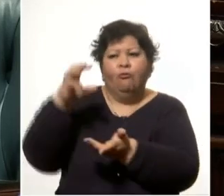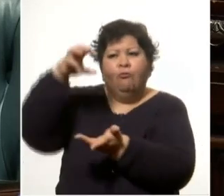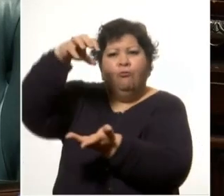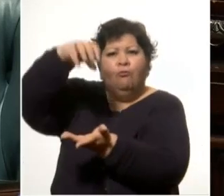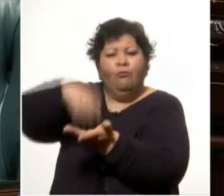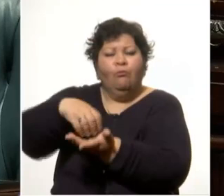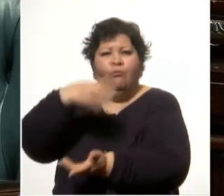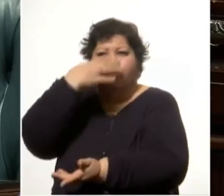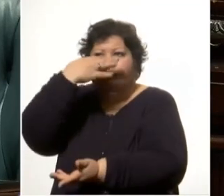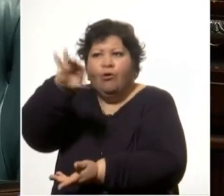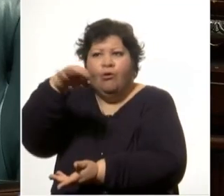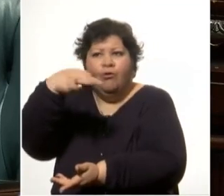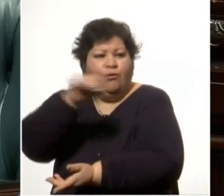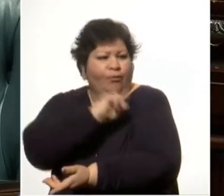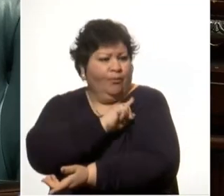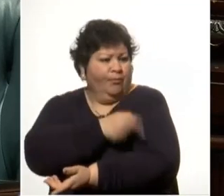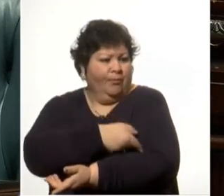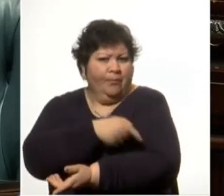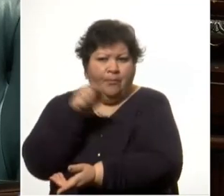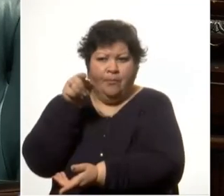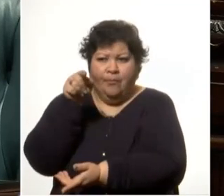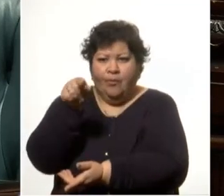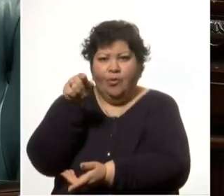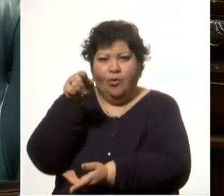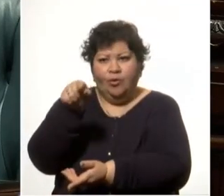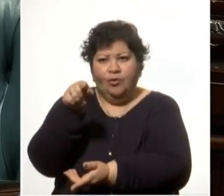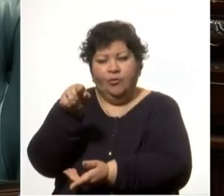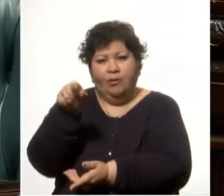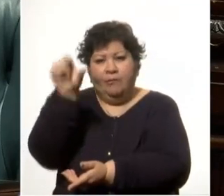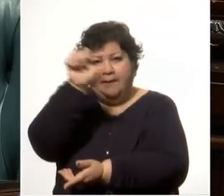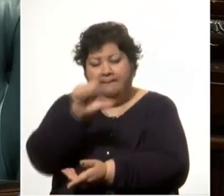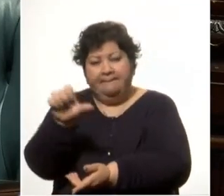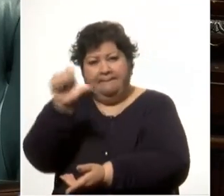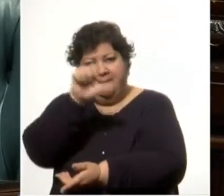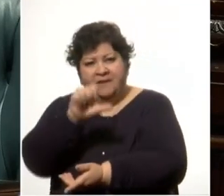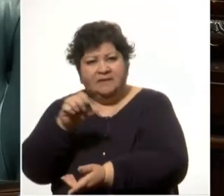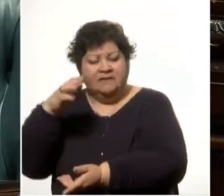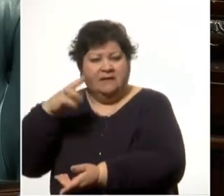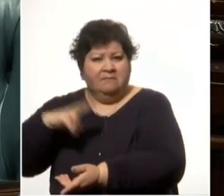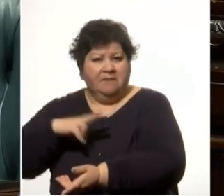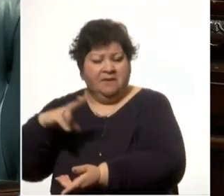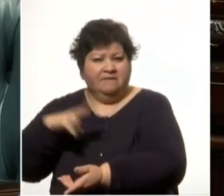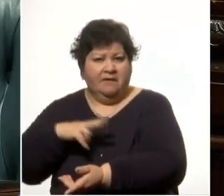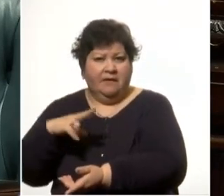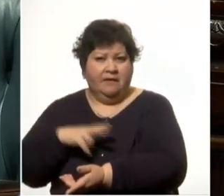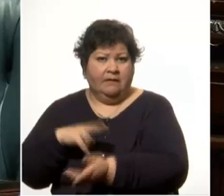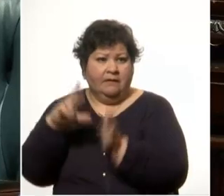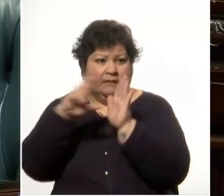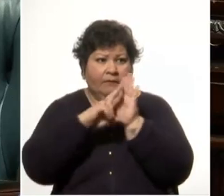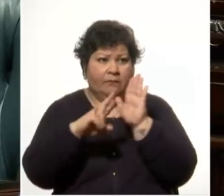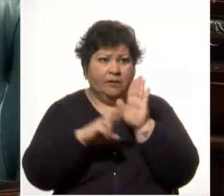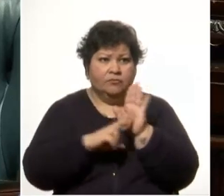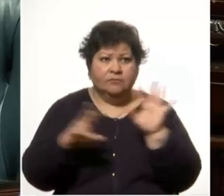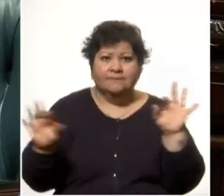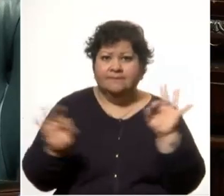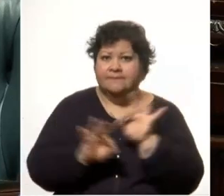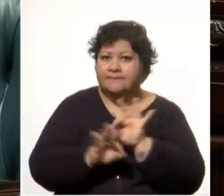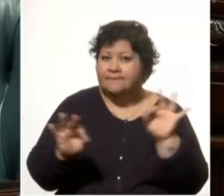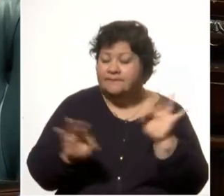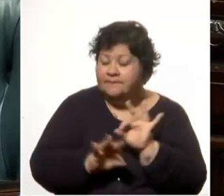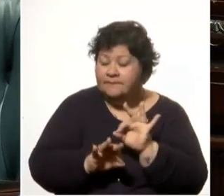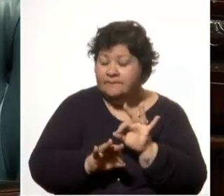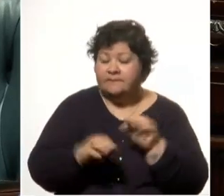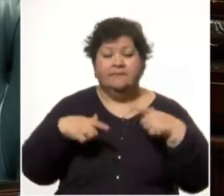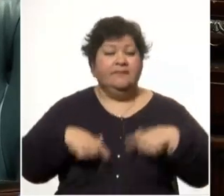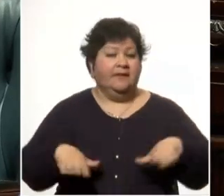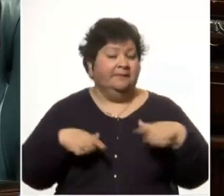y dejó al Uruguay cautivo de ese monopolio y, para colmo de males, sin regulación. El ministro